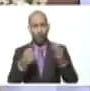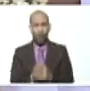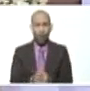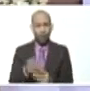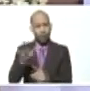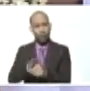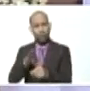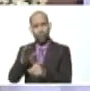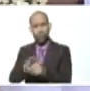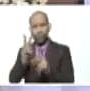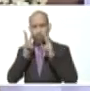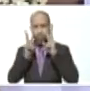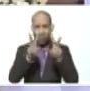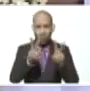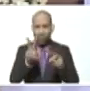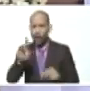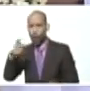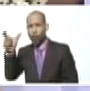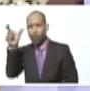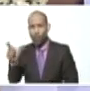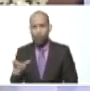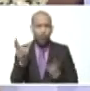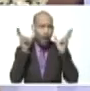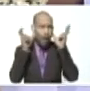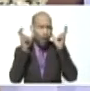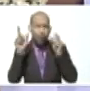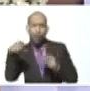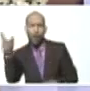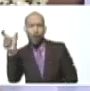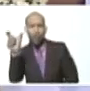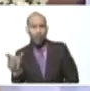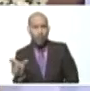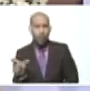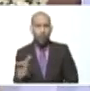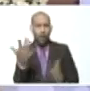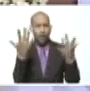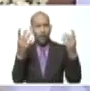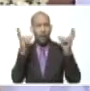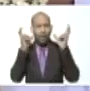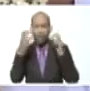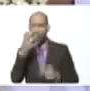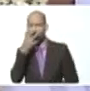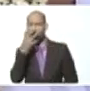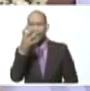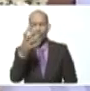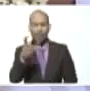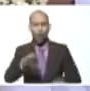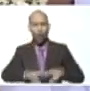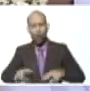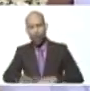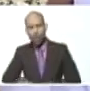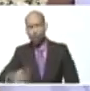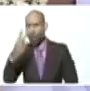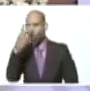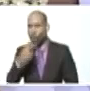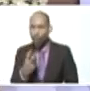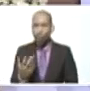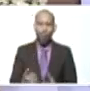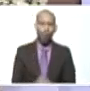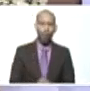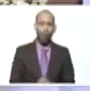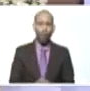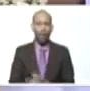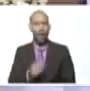ternura es usar los ojos para ver al otro, usar los oídos para escuchar al otro, para oír el grito de los pequeños, de los pobres, de los que temen